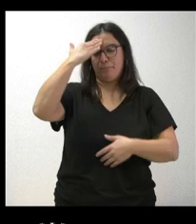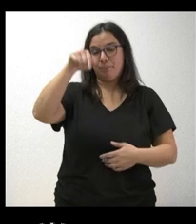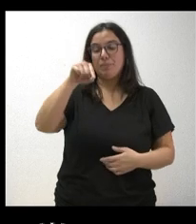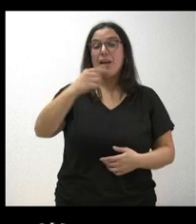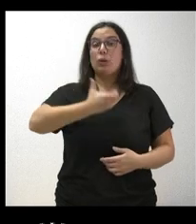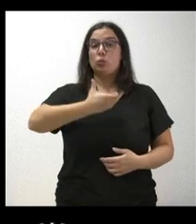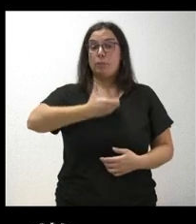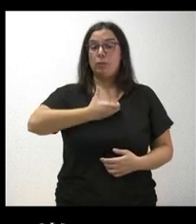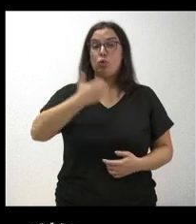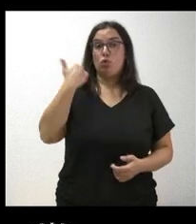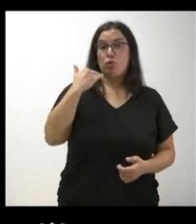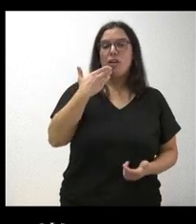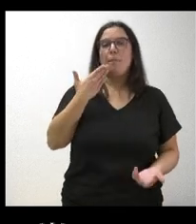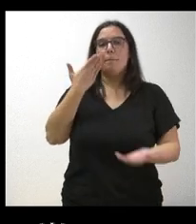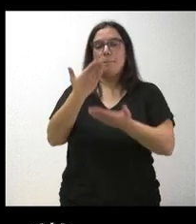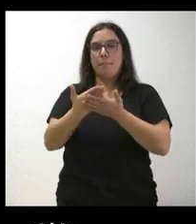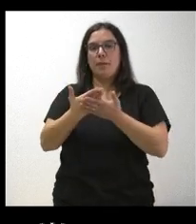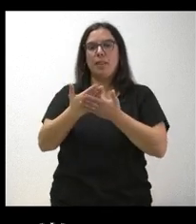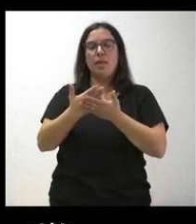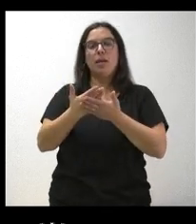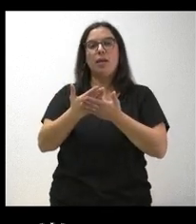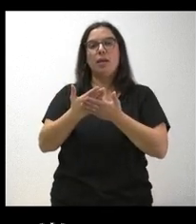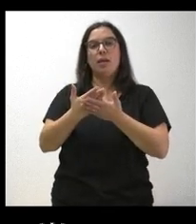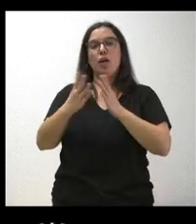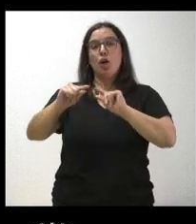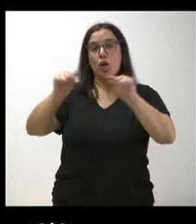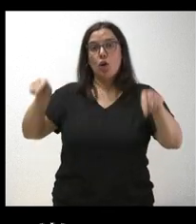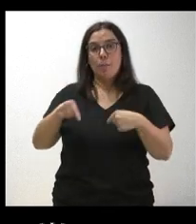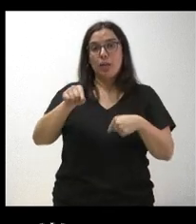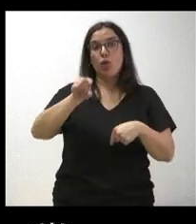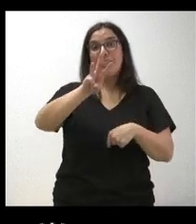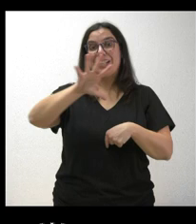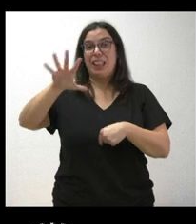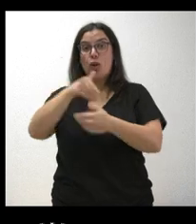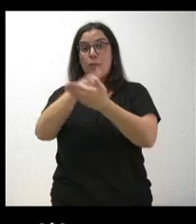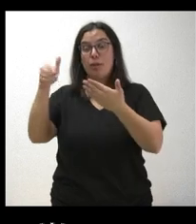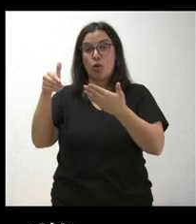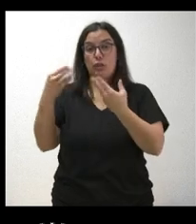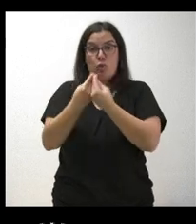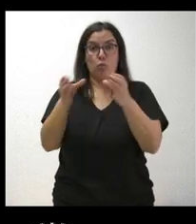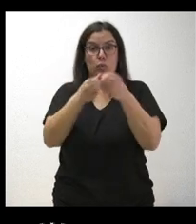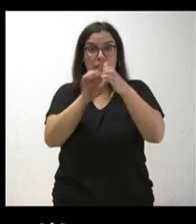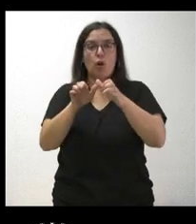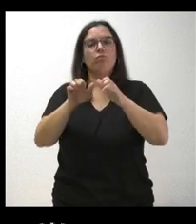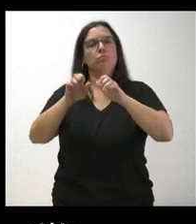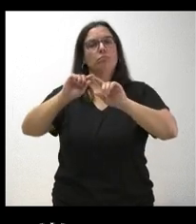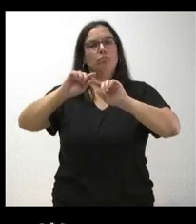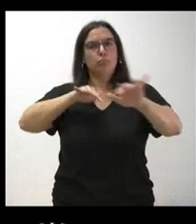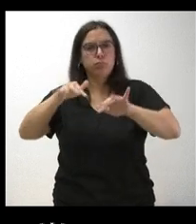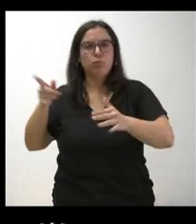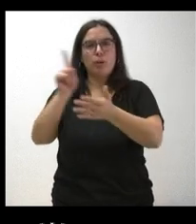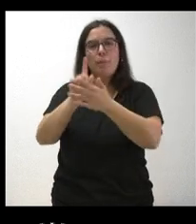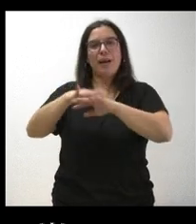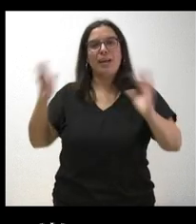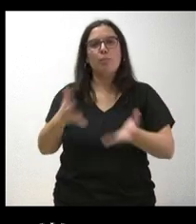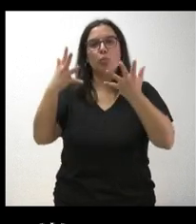de Soria ha pedido la reactivación del convenio de 35 millones firmado con la junta para impulsar el suelo Industrial en la